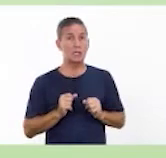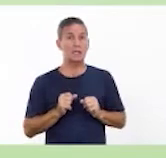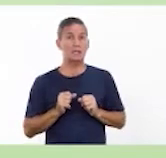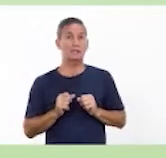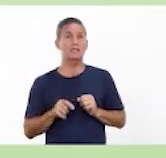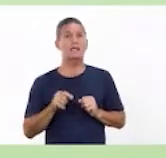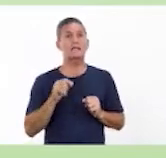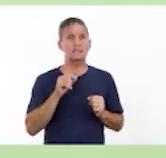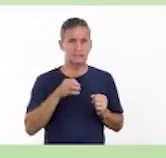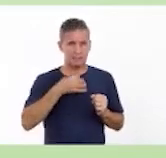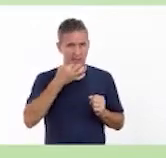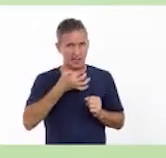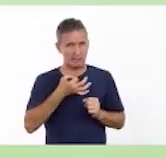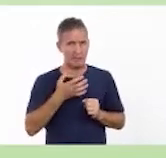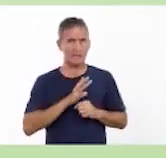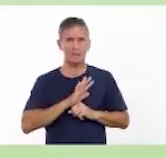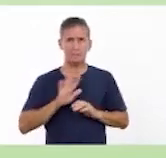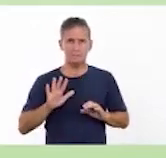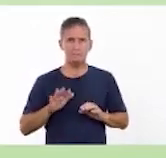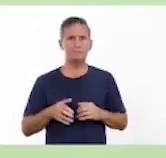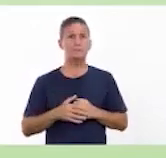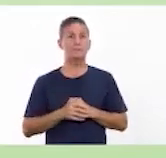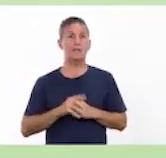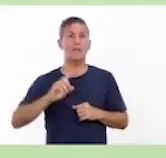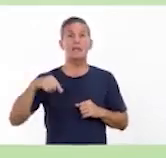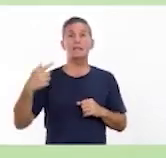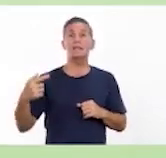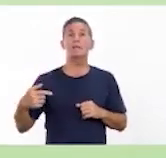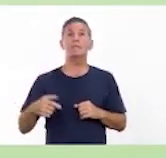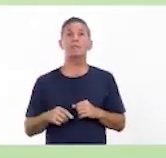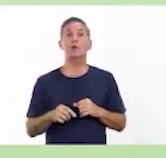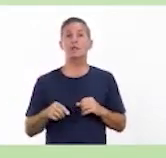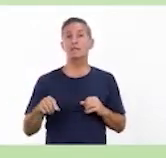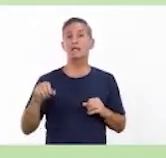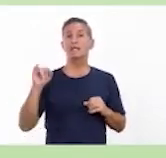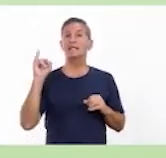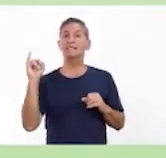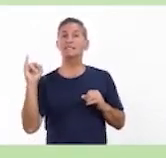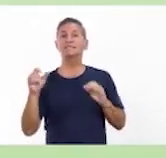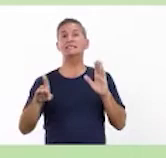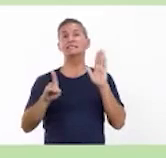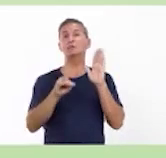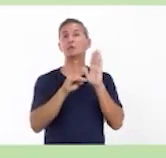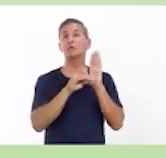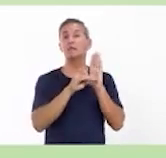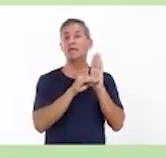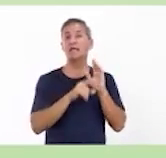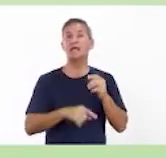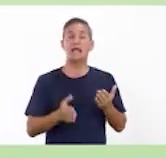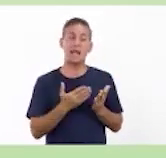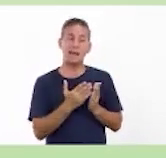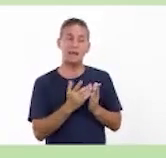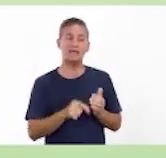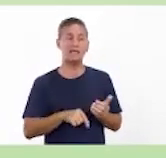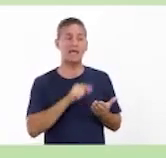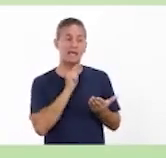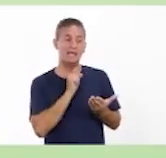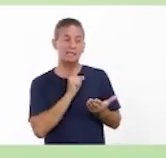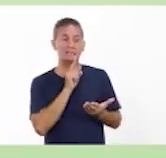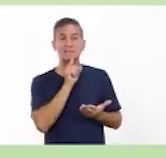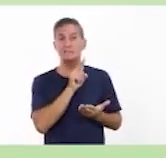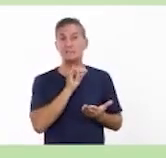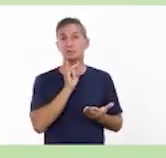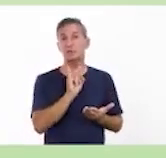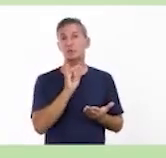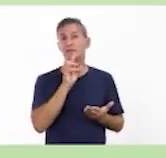orientar. Después del inciso D, en la página 173,